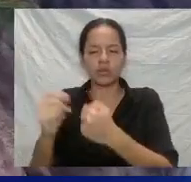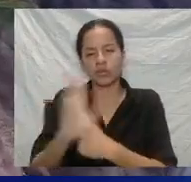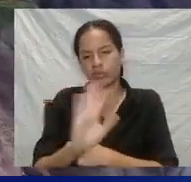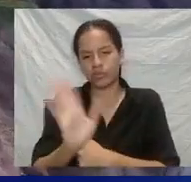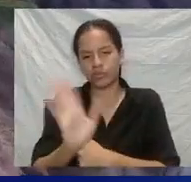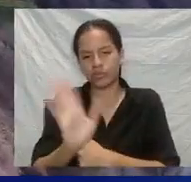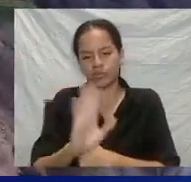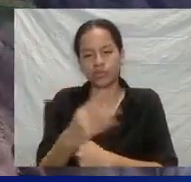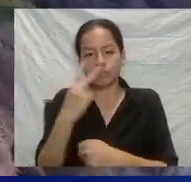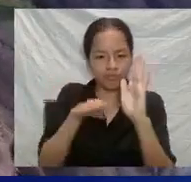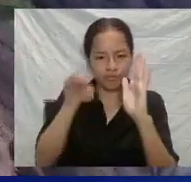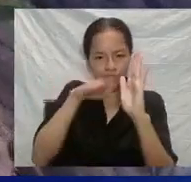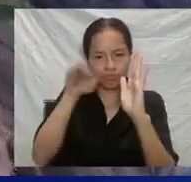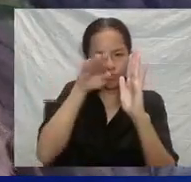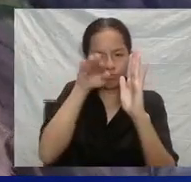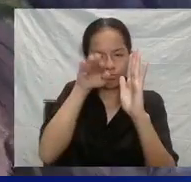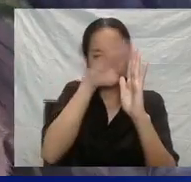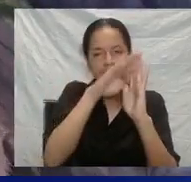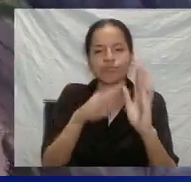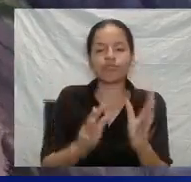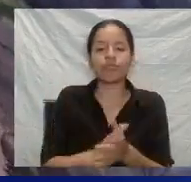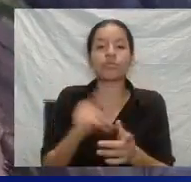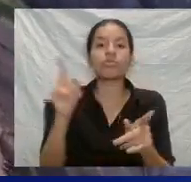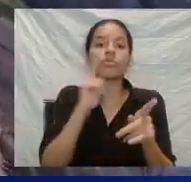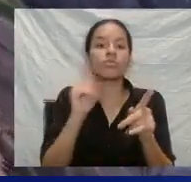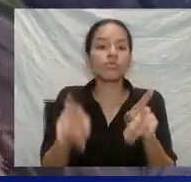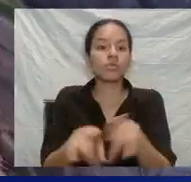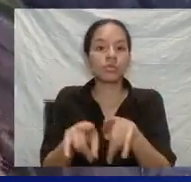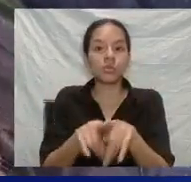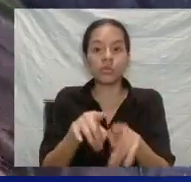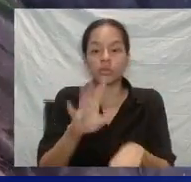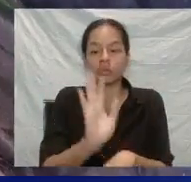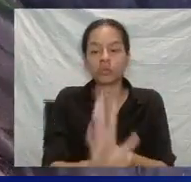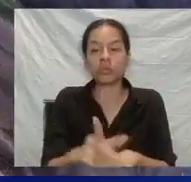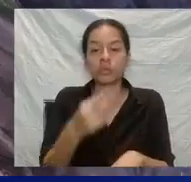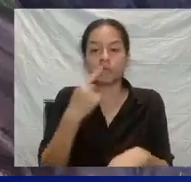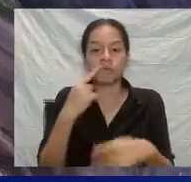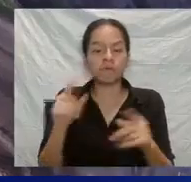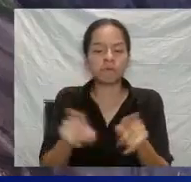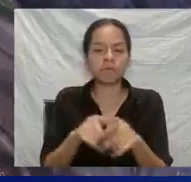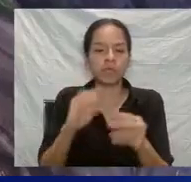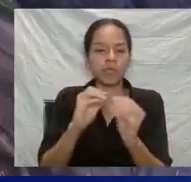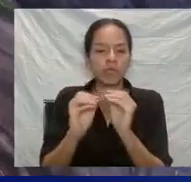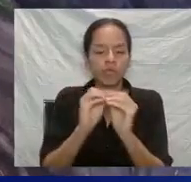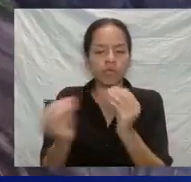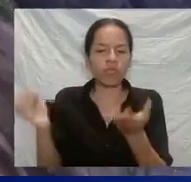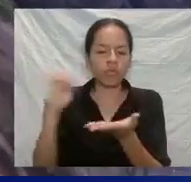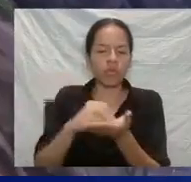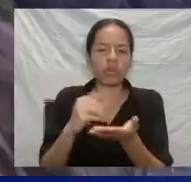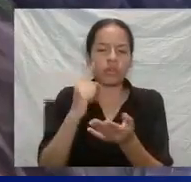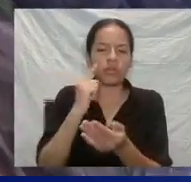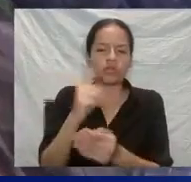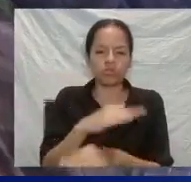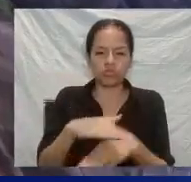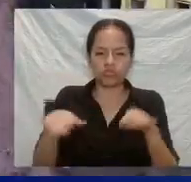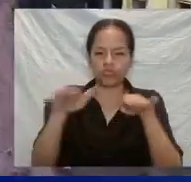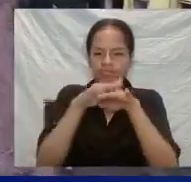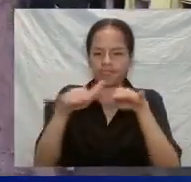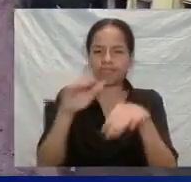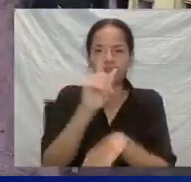remodelación también dentro del proyecto del parque existente y se contará con la primera terraza dotada de acceso peatonal